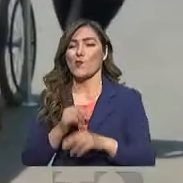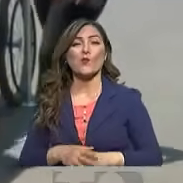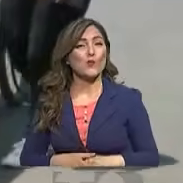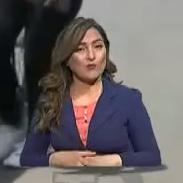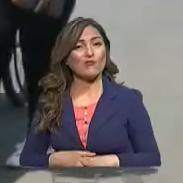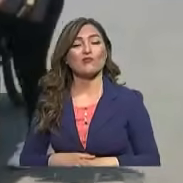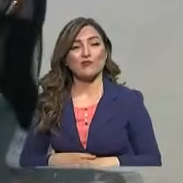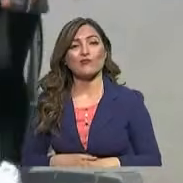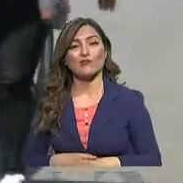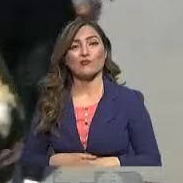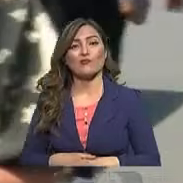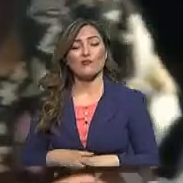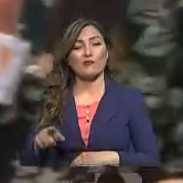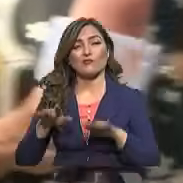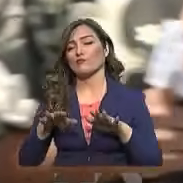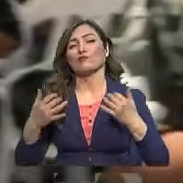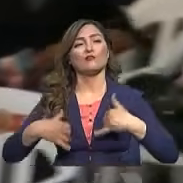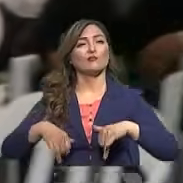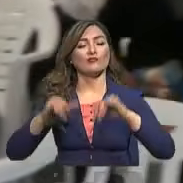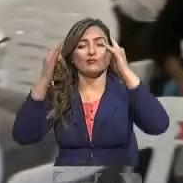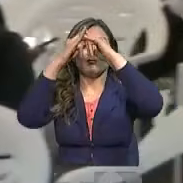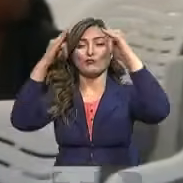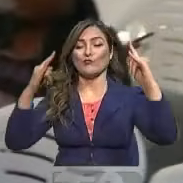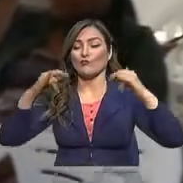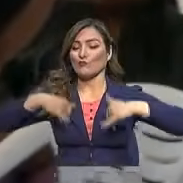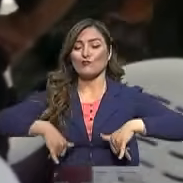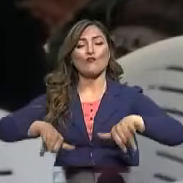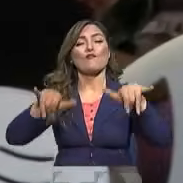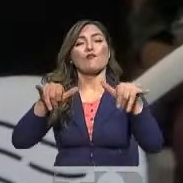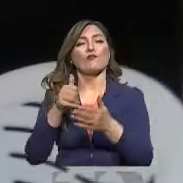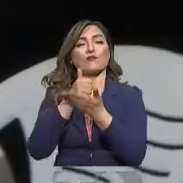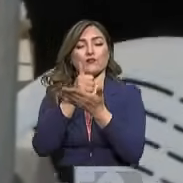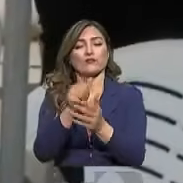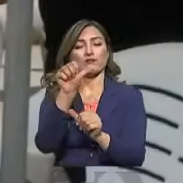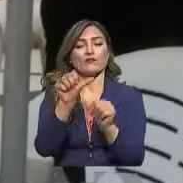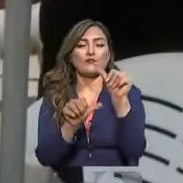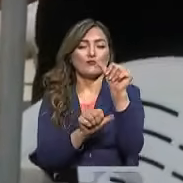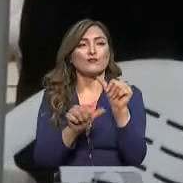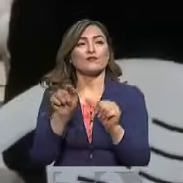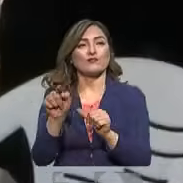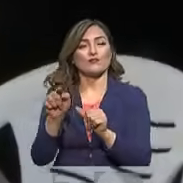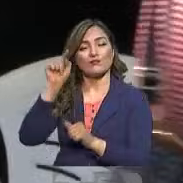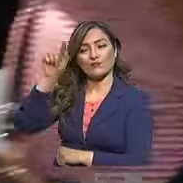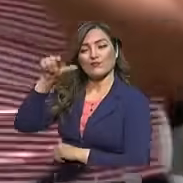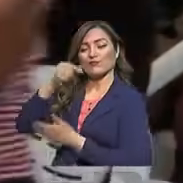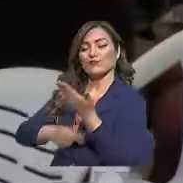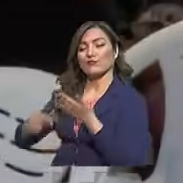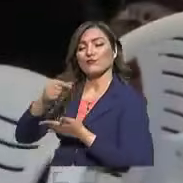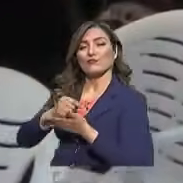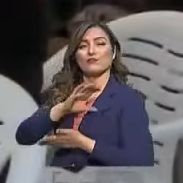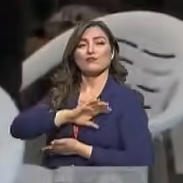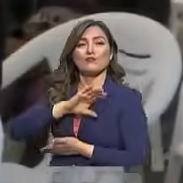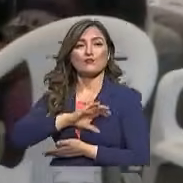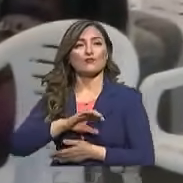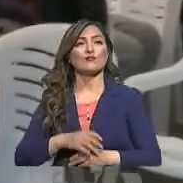Mientras eso ocurre, bueno, aquí van a continuar las carpas y va a continuar también la ayuda y asesoría tanto de la gobernación del Guayas, del